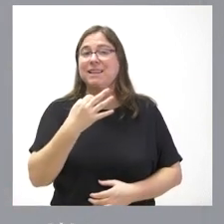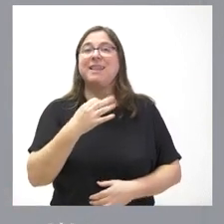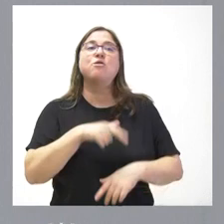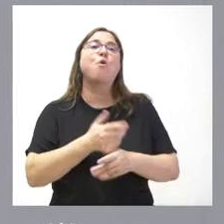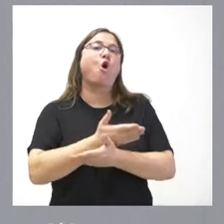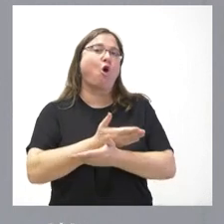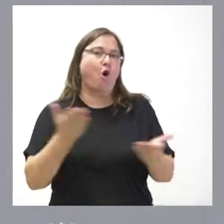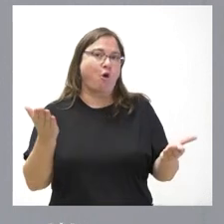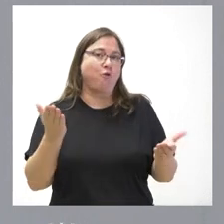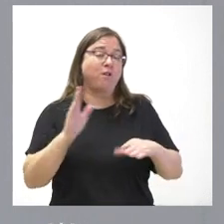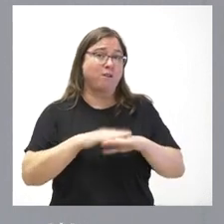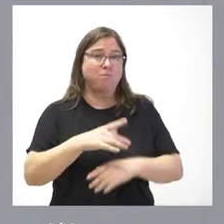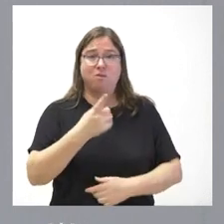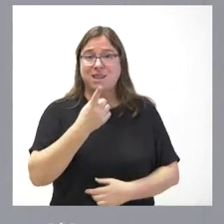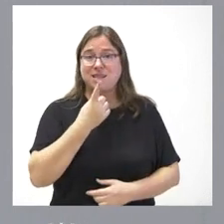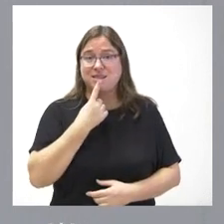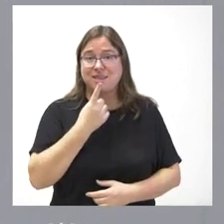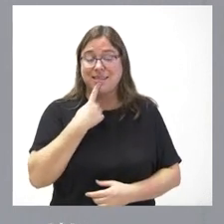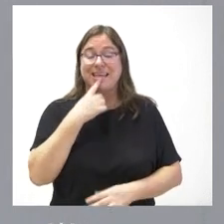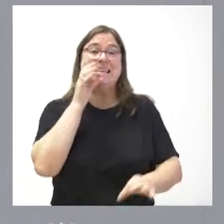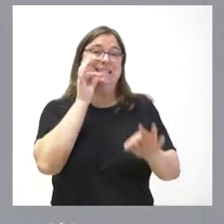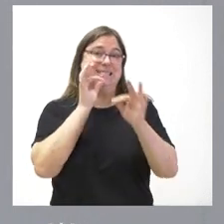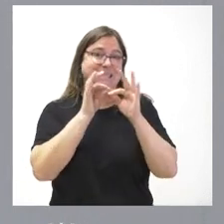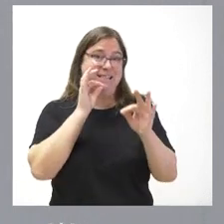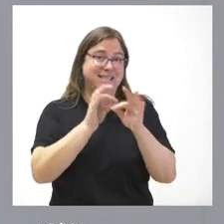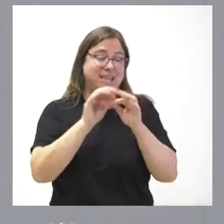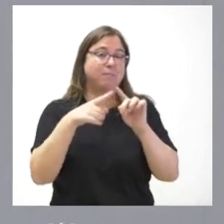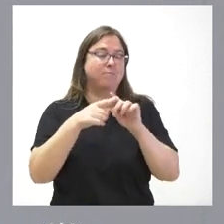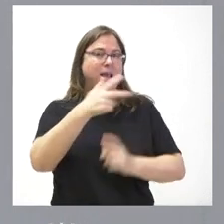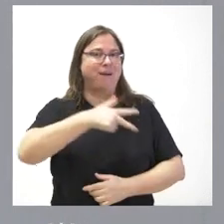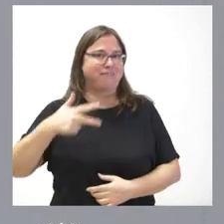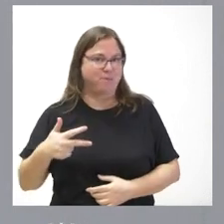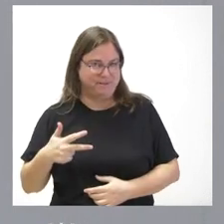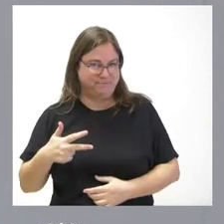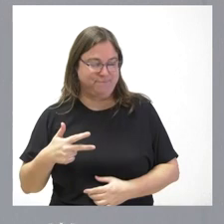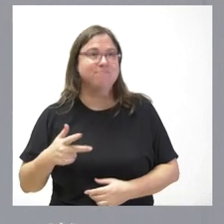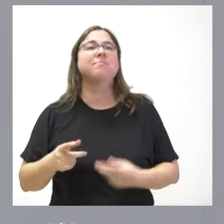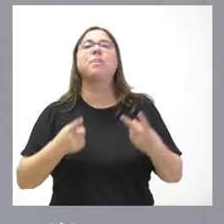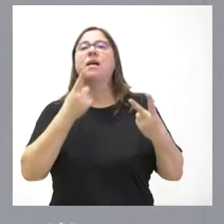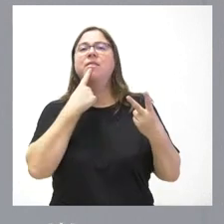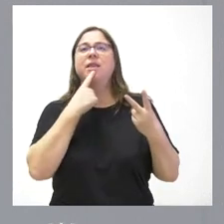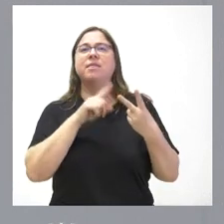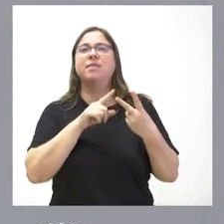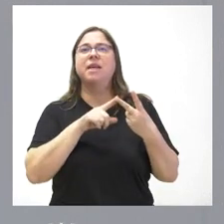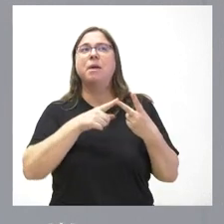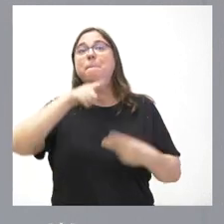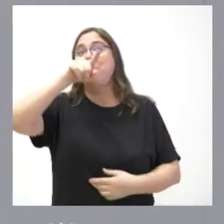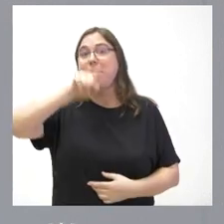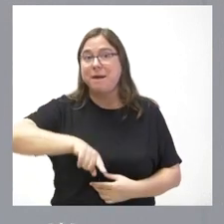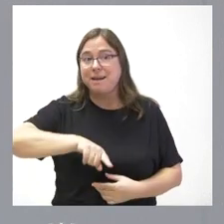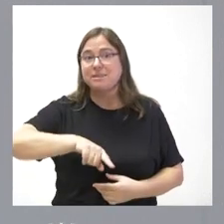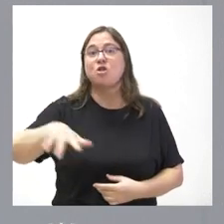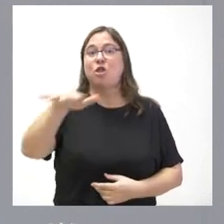confianza porque se nos dijo que iba a ser en septiembre y en cantabria se nos dijo el eh mes y